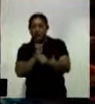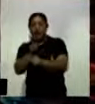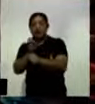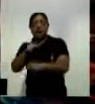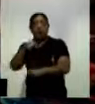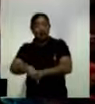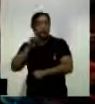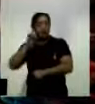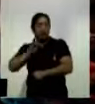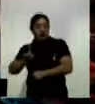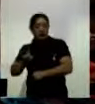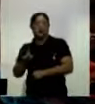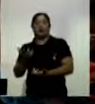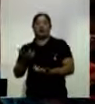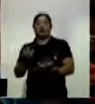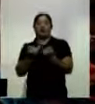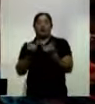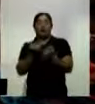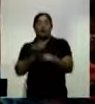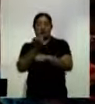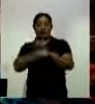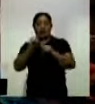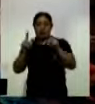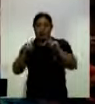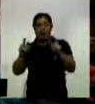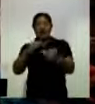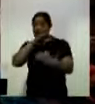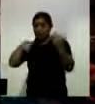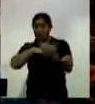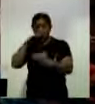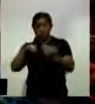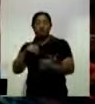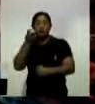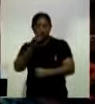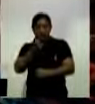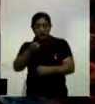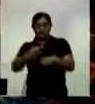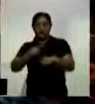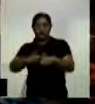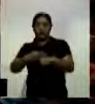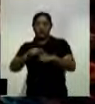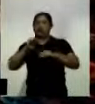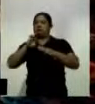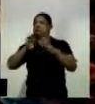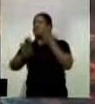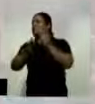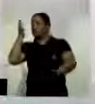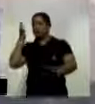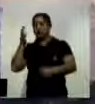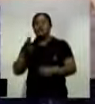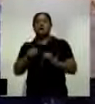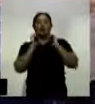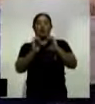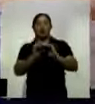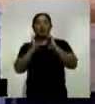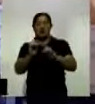en especial a todo el mundo, porque esto es mundial, a que nos cubramos con las medidas que nos dicta la Secretaría. Por